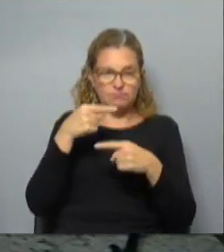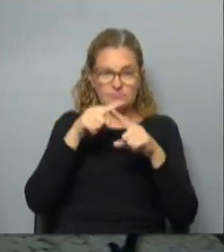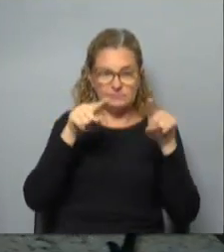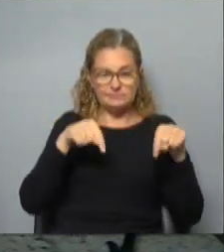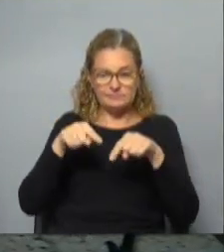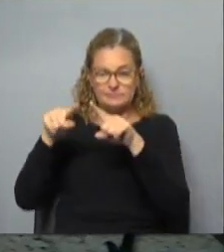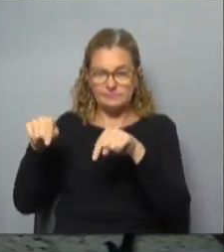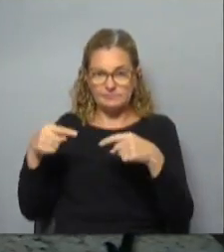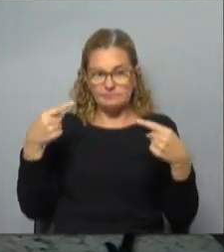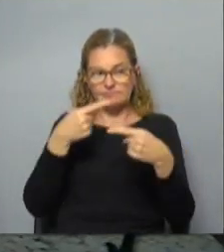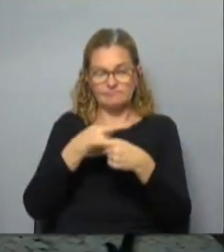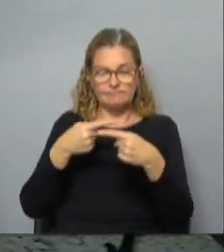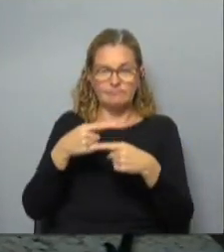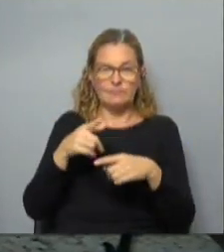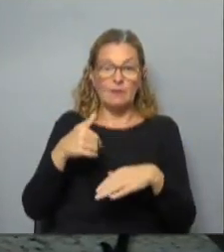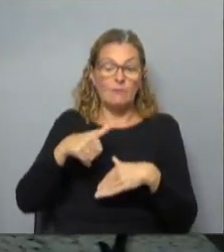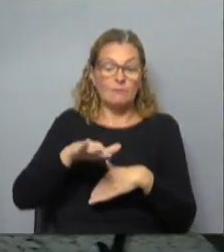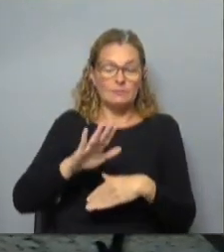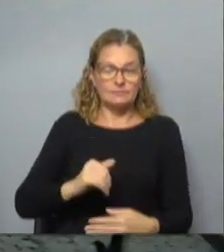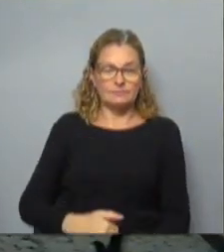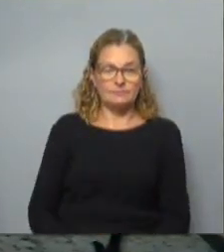así que veremos como se viene dando todo